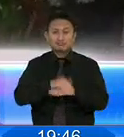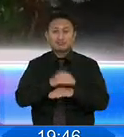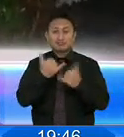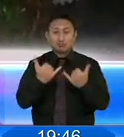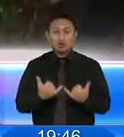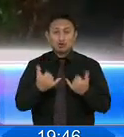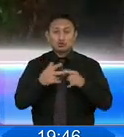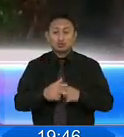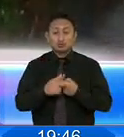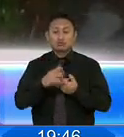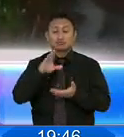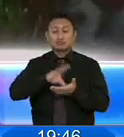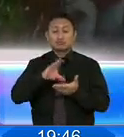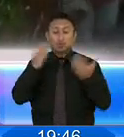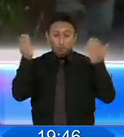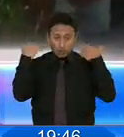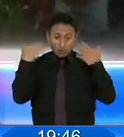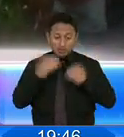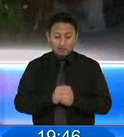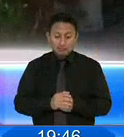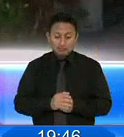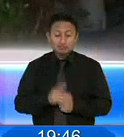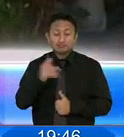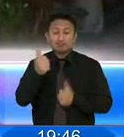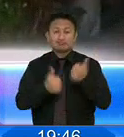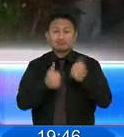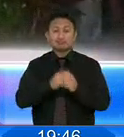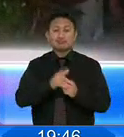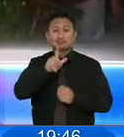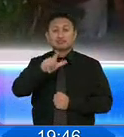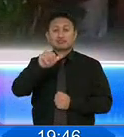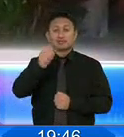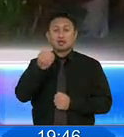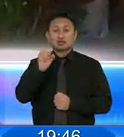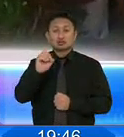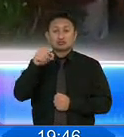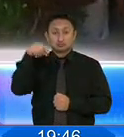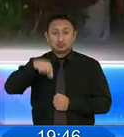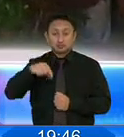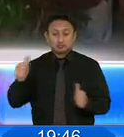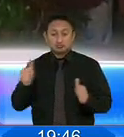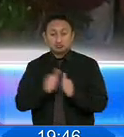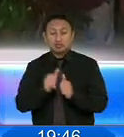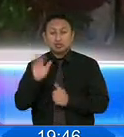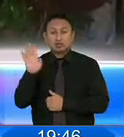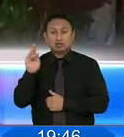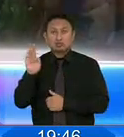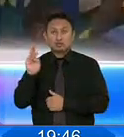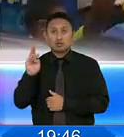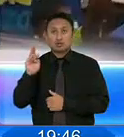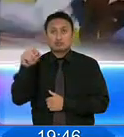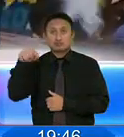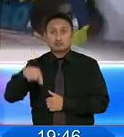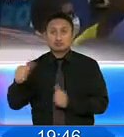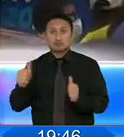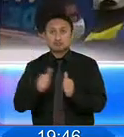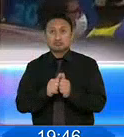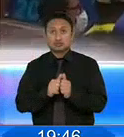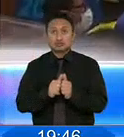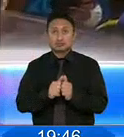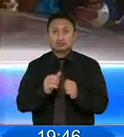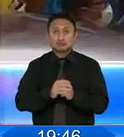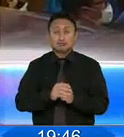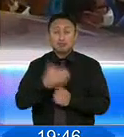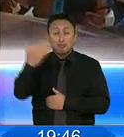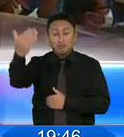en el centro de Guayaquil, del candidato Guillermo Lasso, que estuvo también junto a su esposa, estuvo también con